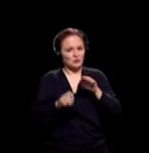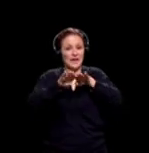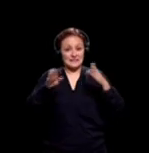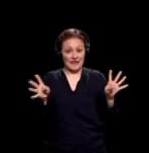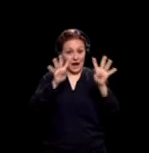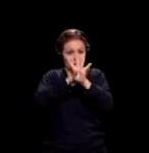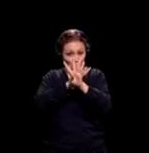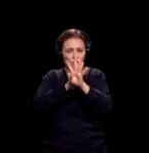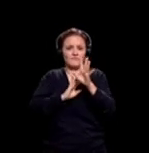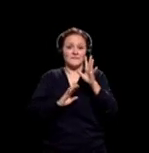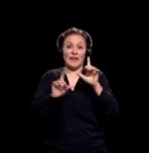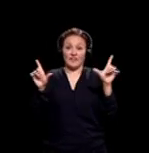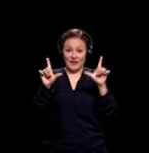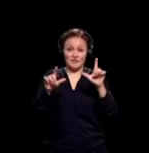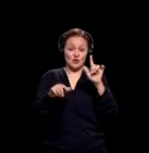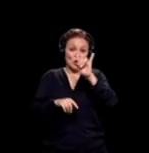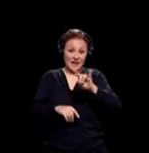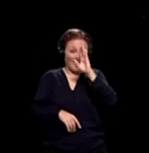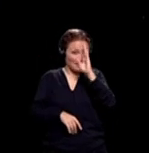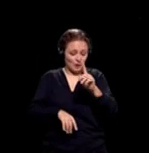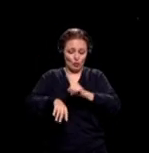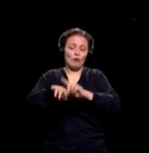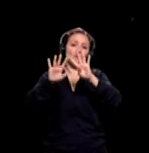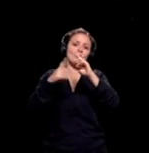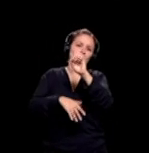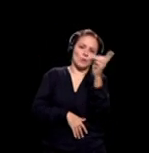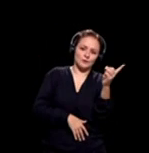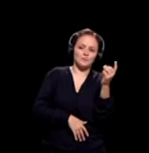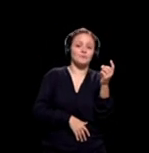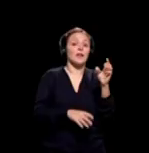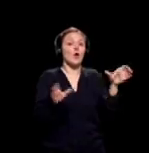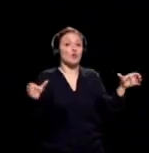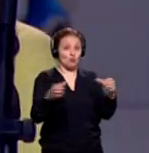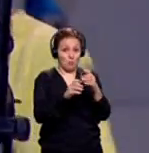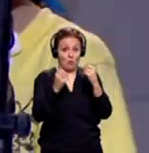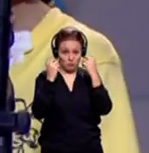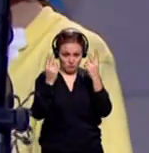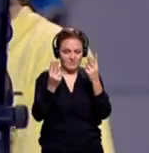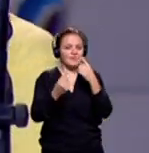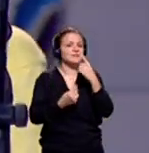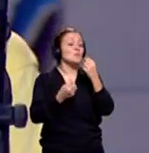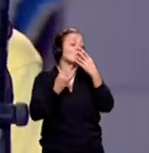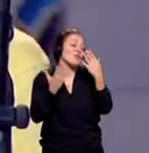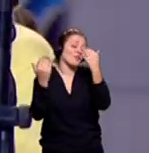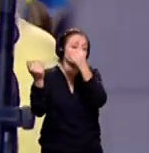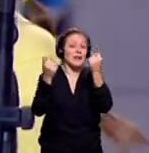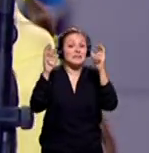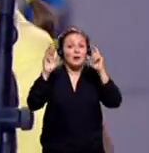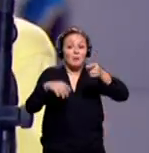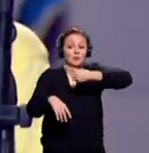pones el micro. El micro. Bueno, vamos con nuestra despedida. Espero que les haya gustado nuestra actuación. Y esta